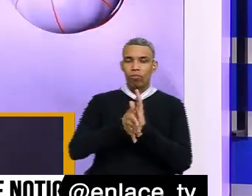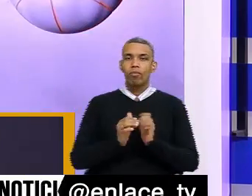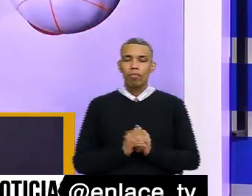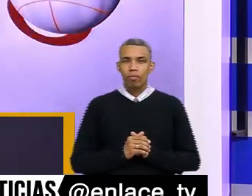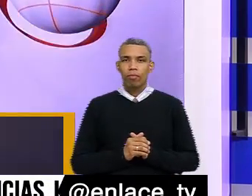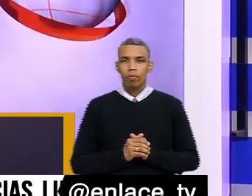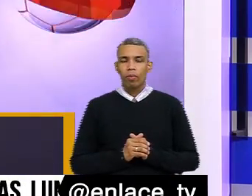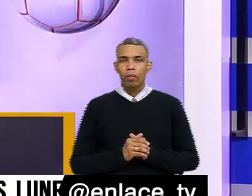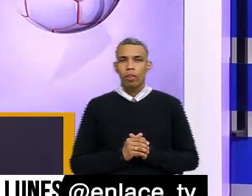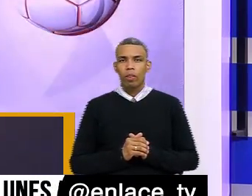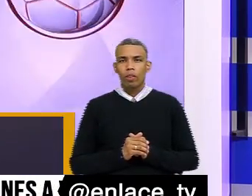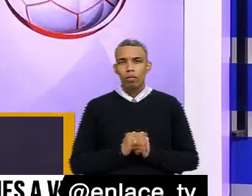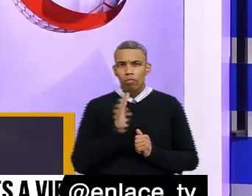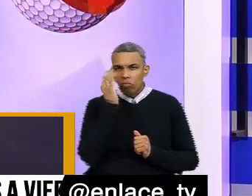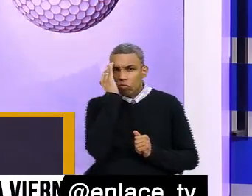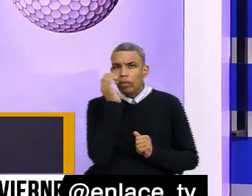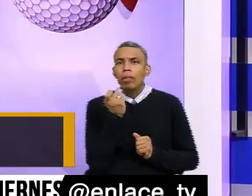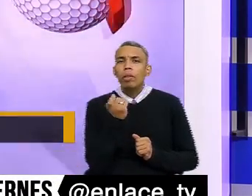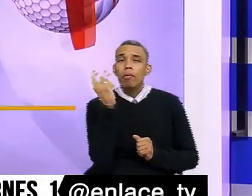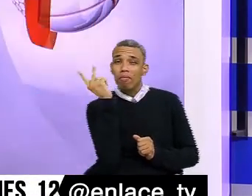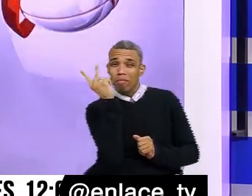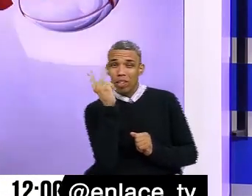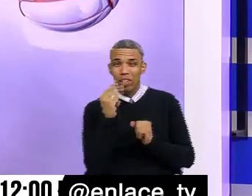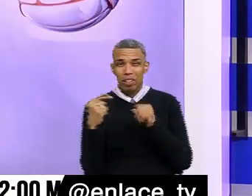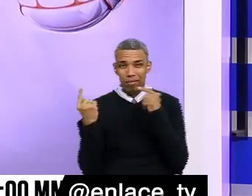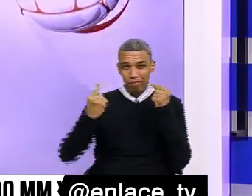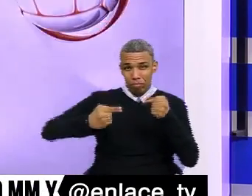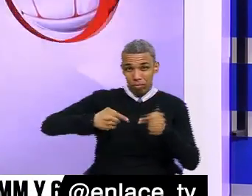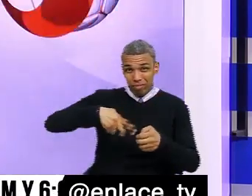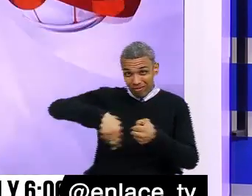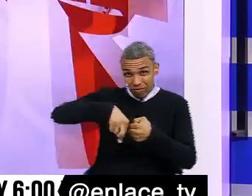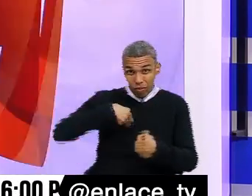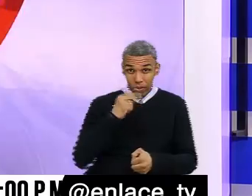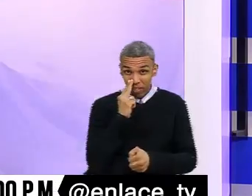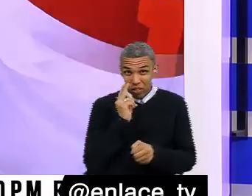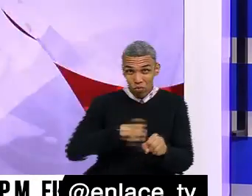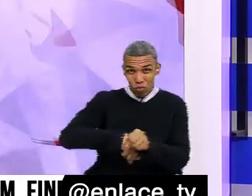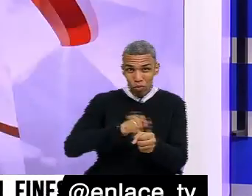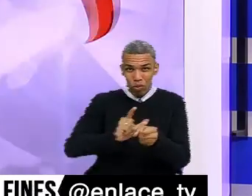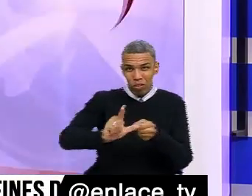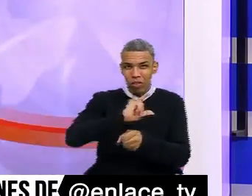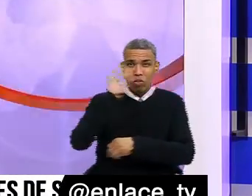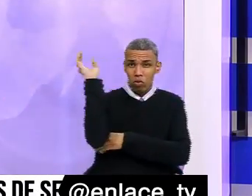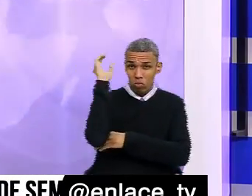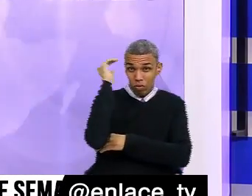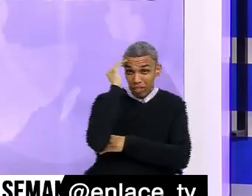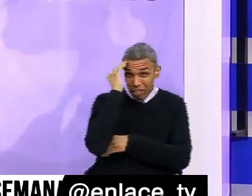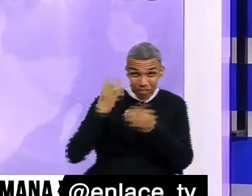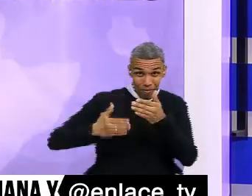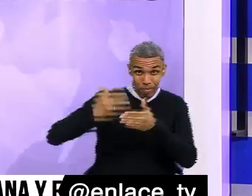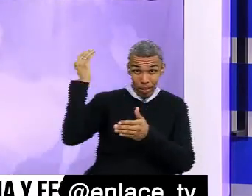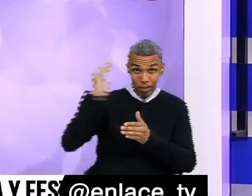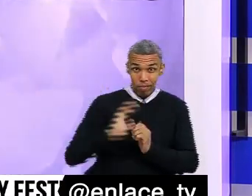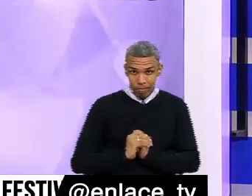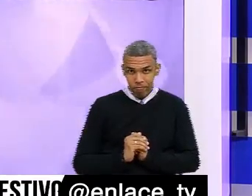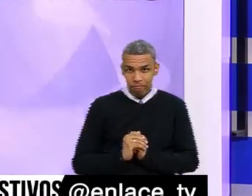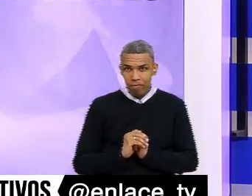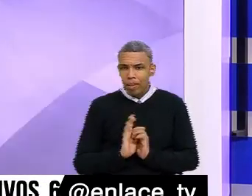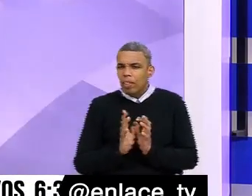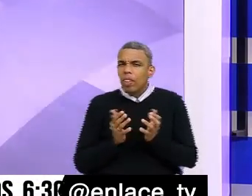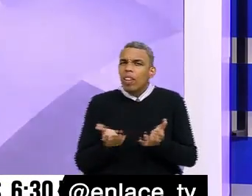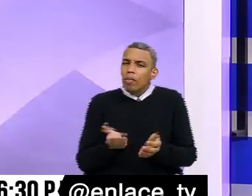medidas de seguridad que se implementaron o que se van a implementar para el compromiso del próximo viernes entre Atlético Nacional y Alianza Petrolera, o